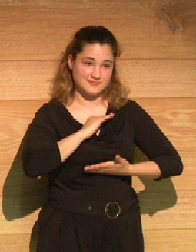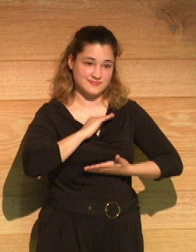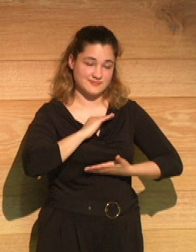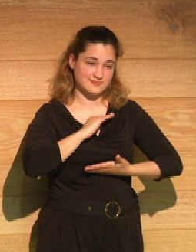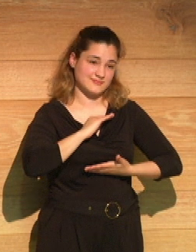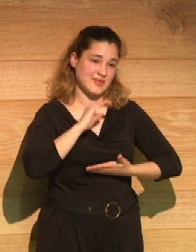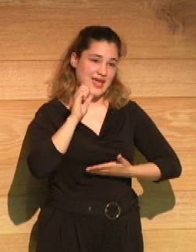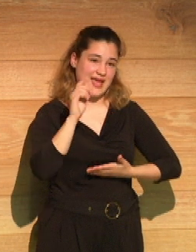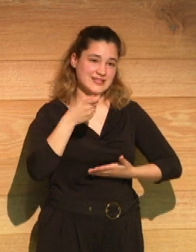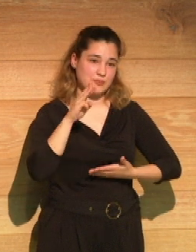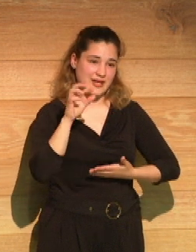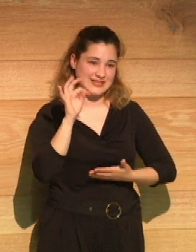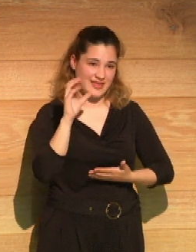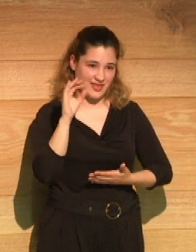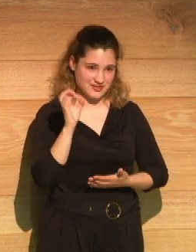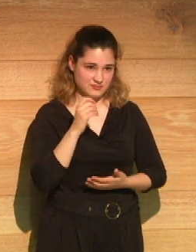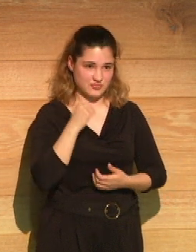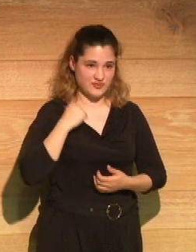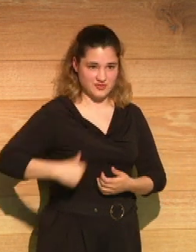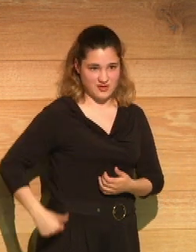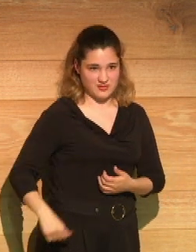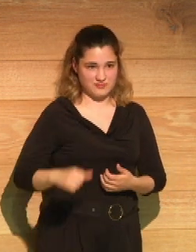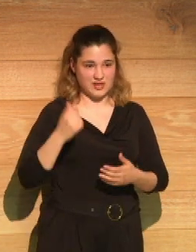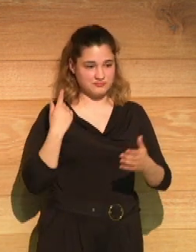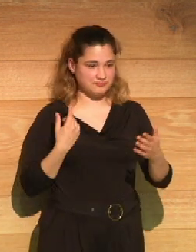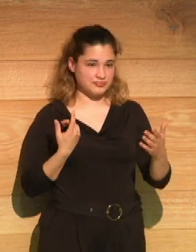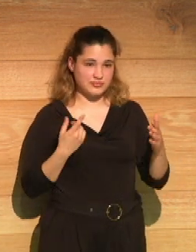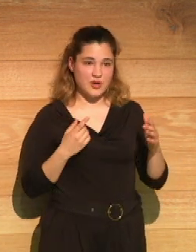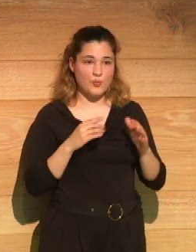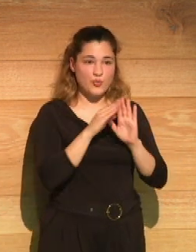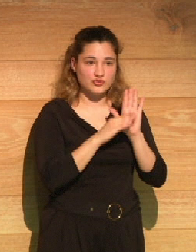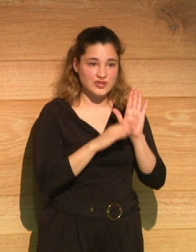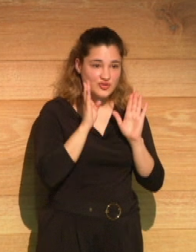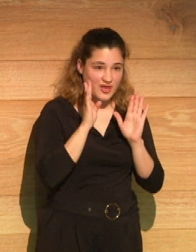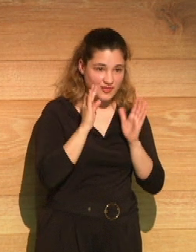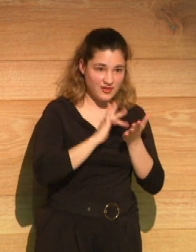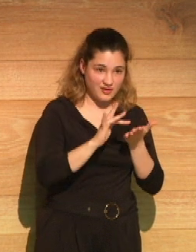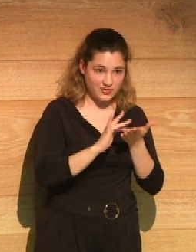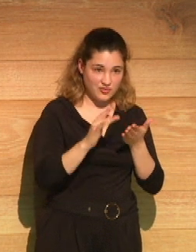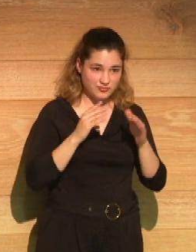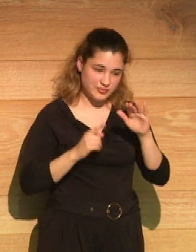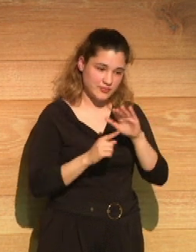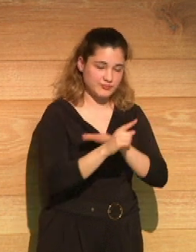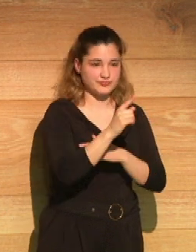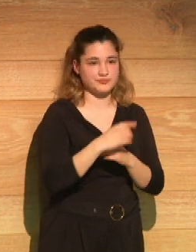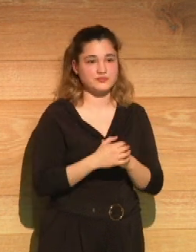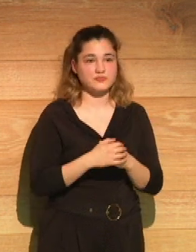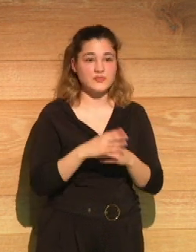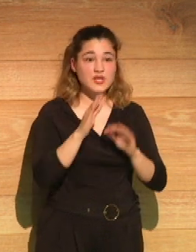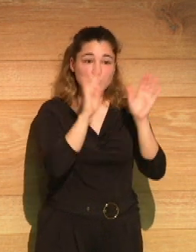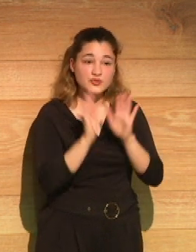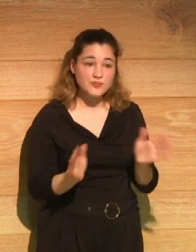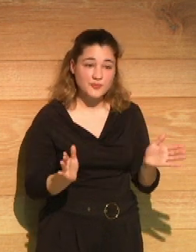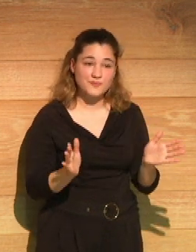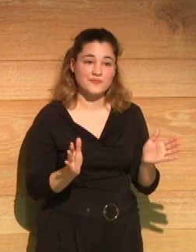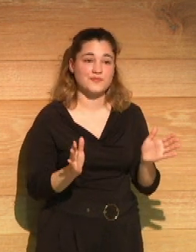experticias profesionales para poder desarrollar estos procesos de digitalización en museo. Y el último, por supuesto, es